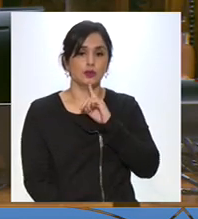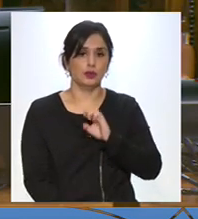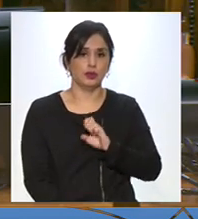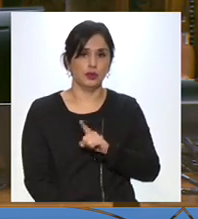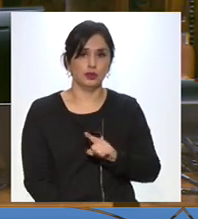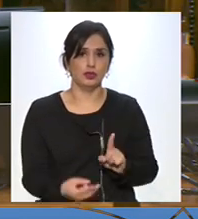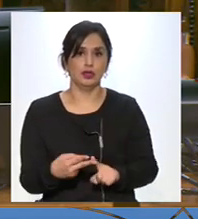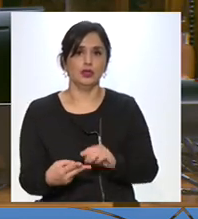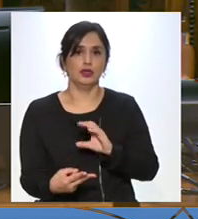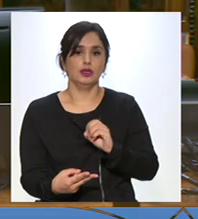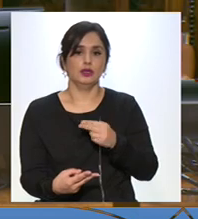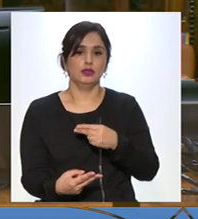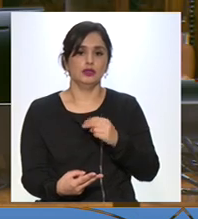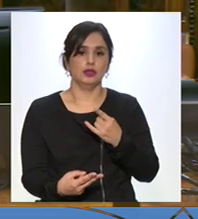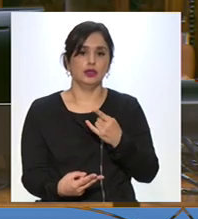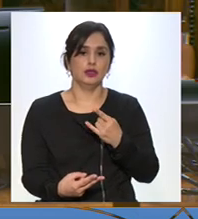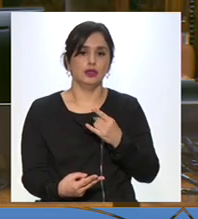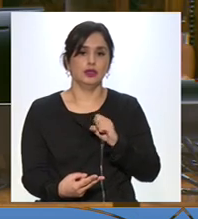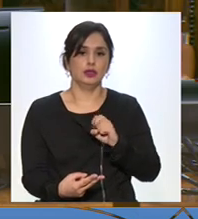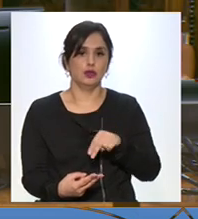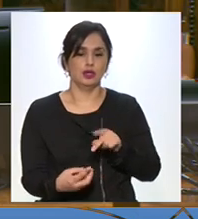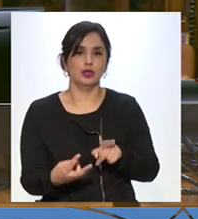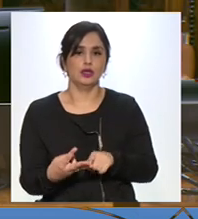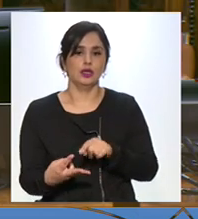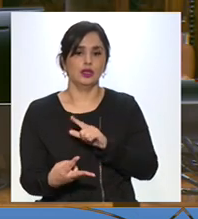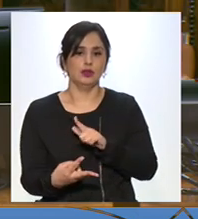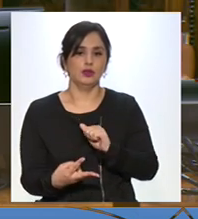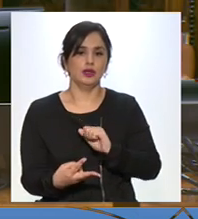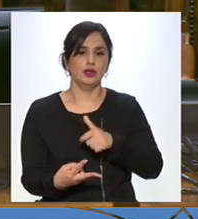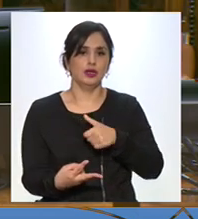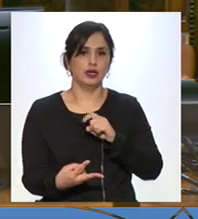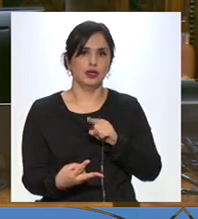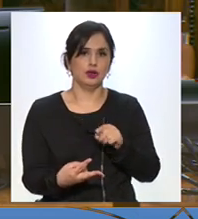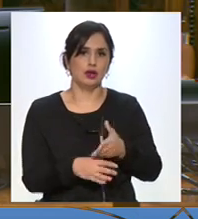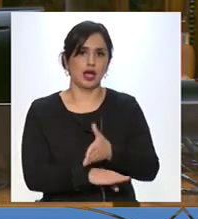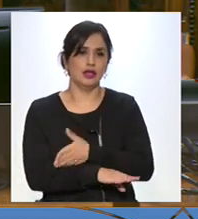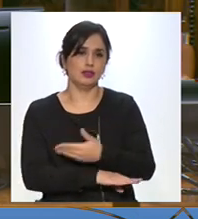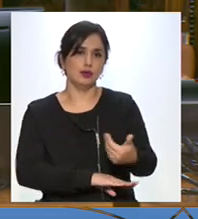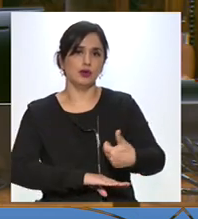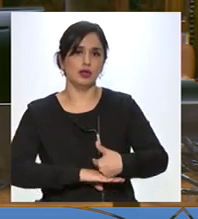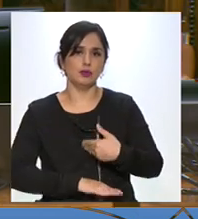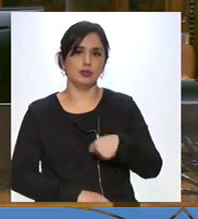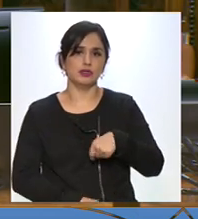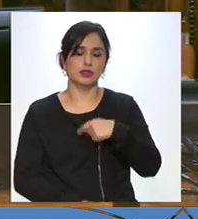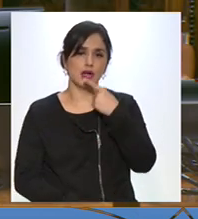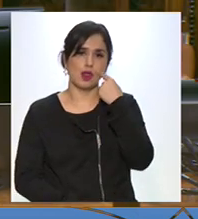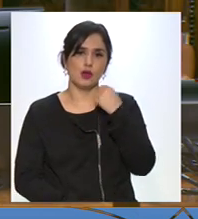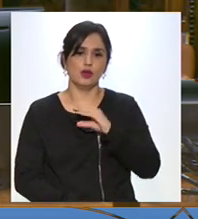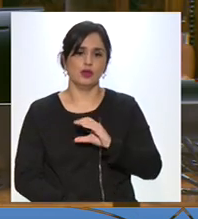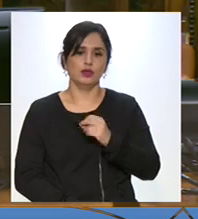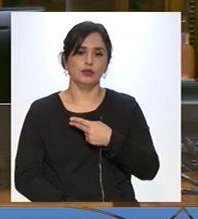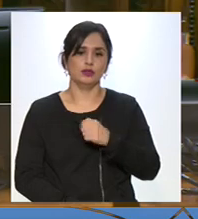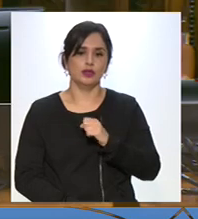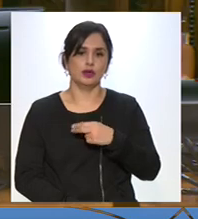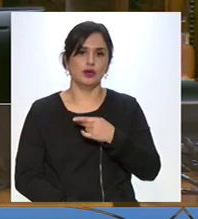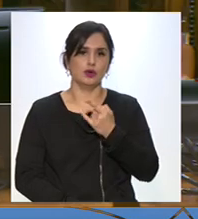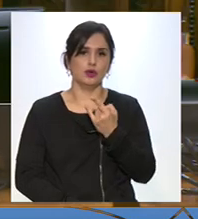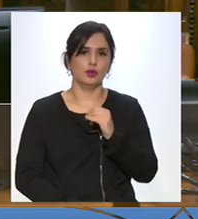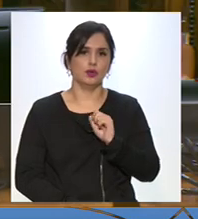senador Chaguán y luego el senador Lagos. Perdón, senador Lagos, porque me lo había pedido antes el senador Chaguán, no es que lo esté bypaseando.